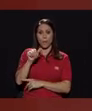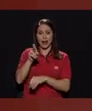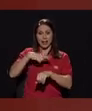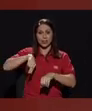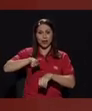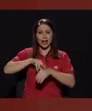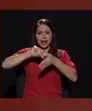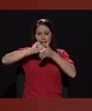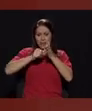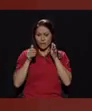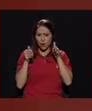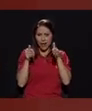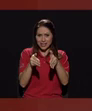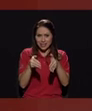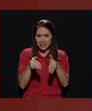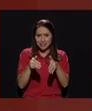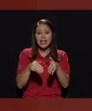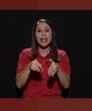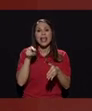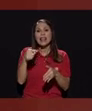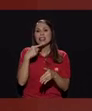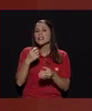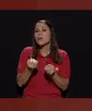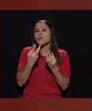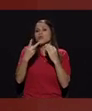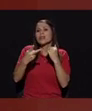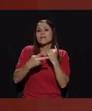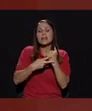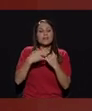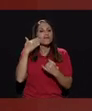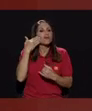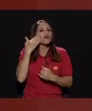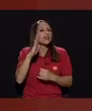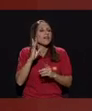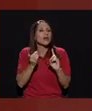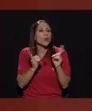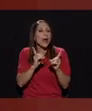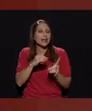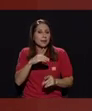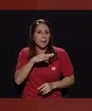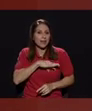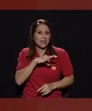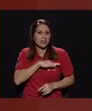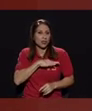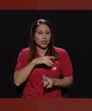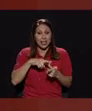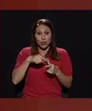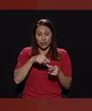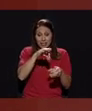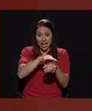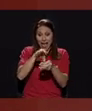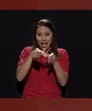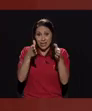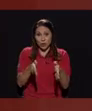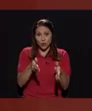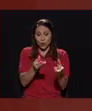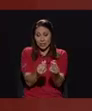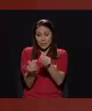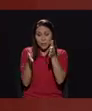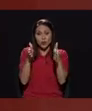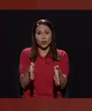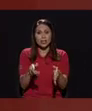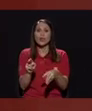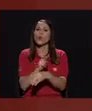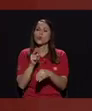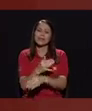su conversación con Una Mirada, quien aseguró que en muchos casos el desconocimiento sobre los beneficios de los humedales ha llevado a los agricultores y productores a